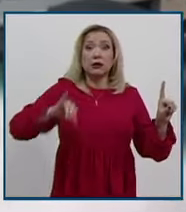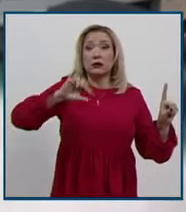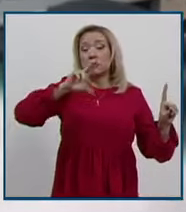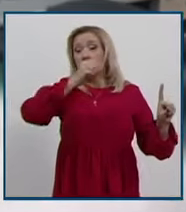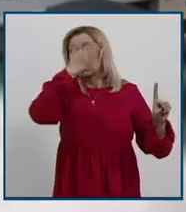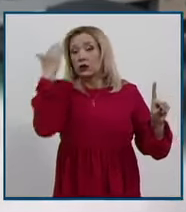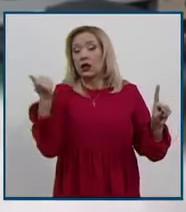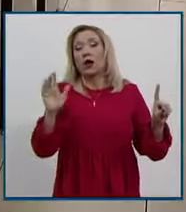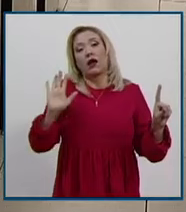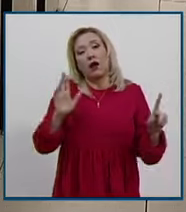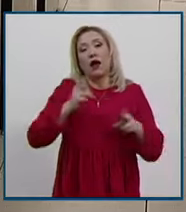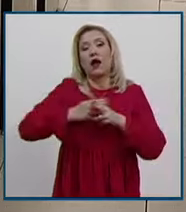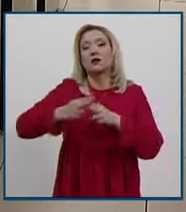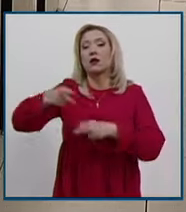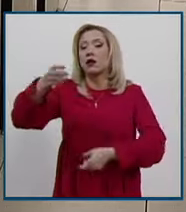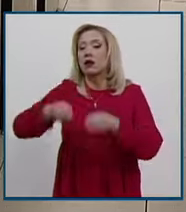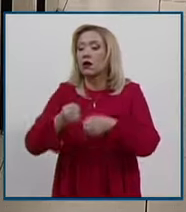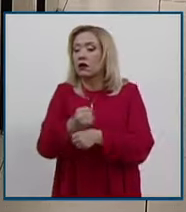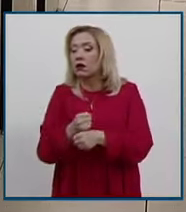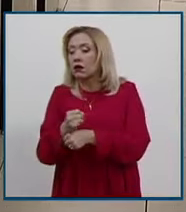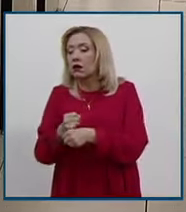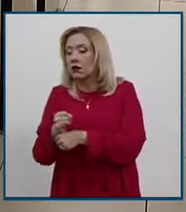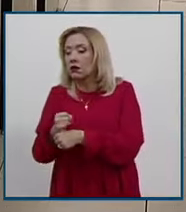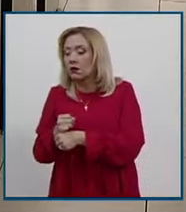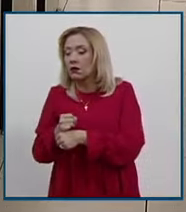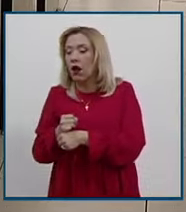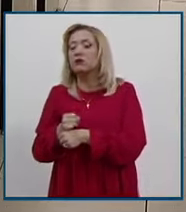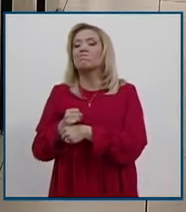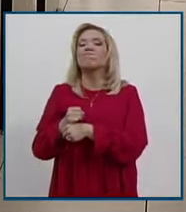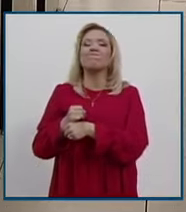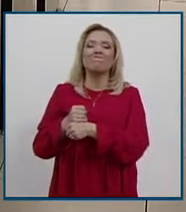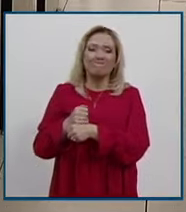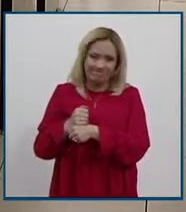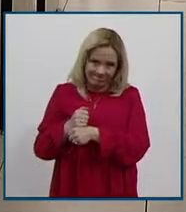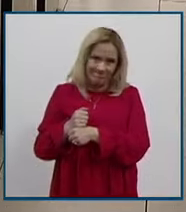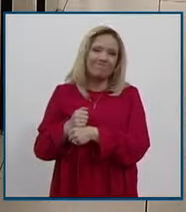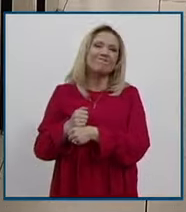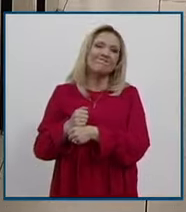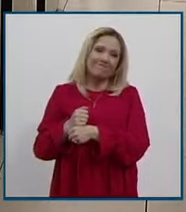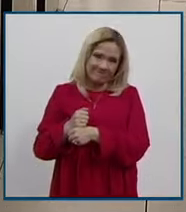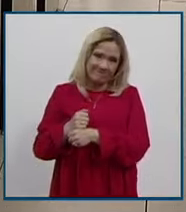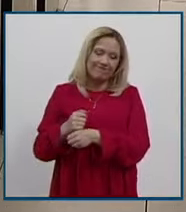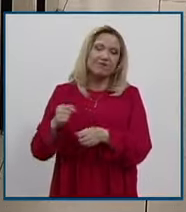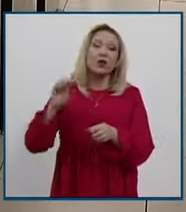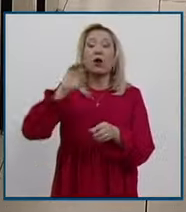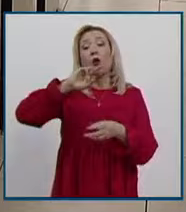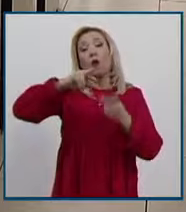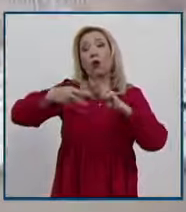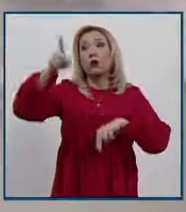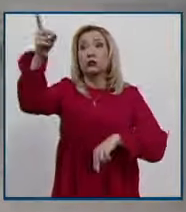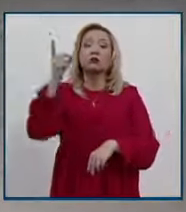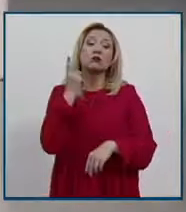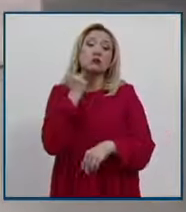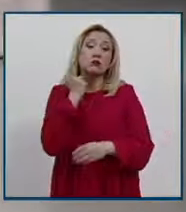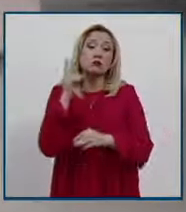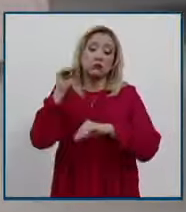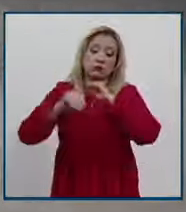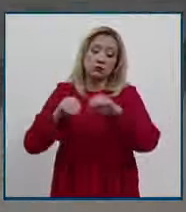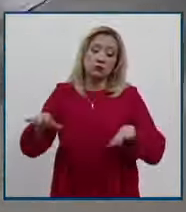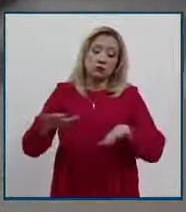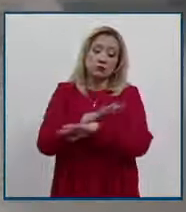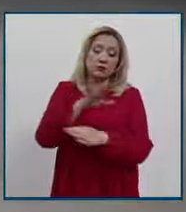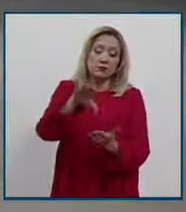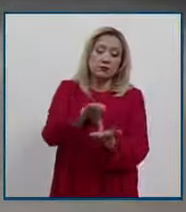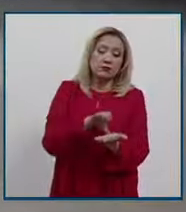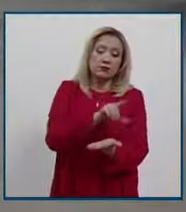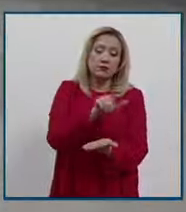plenos regionales emitan un criterio sobre el particular o bien el Constituyente reforma la constitución en términos